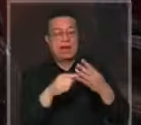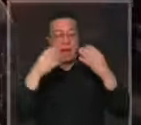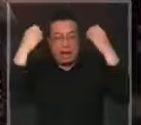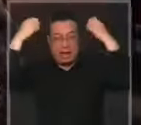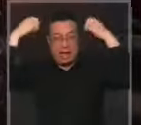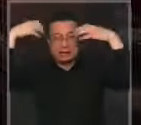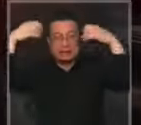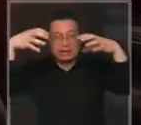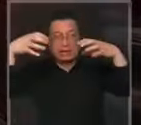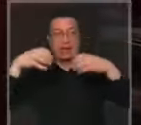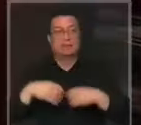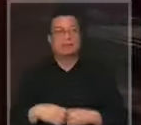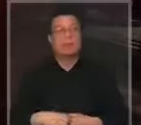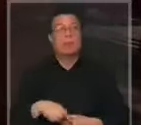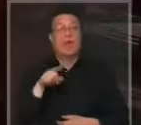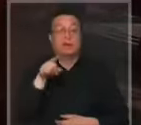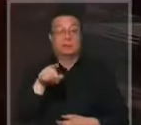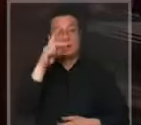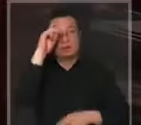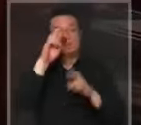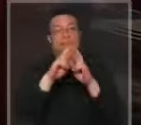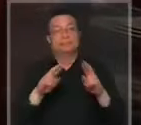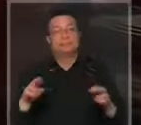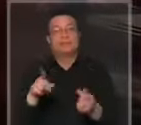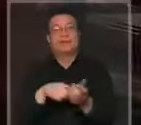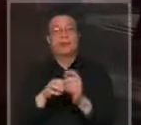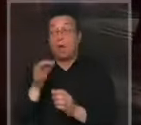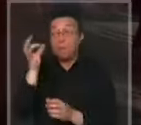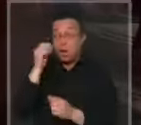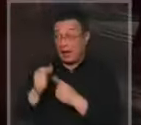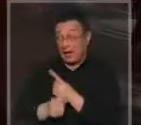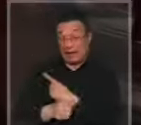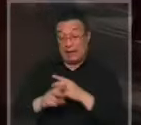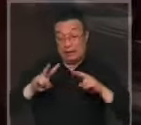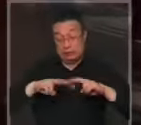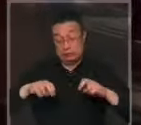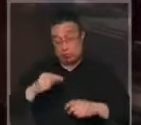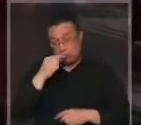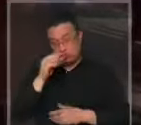Algo de tranquilidad para esas familias, pero en el caso de Gloria la investigación recién comienza.